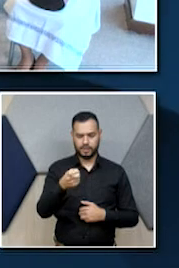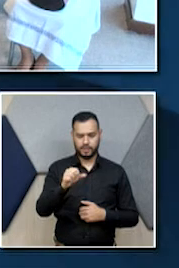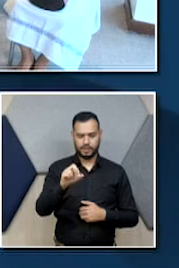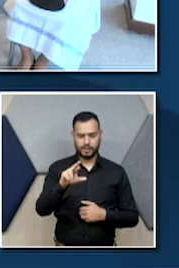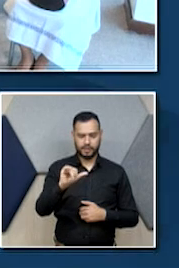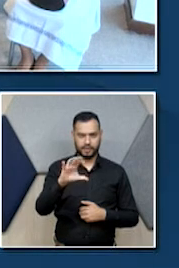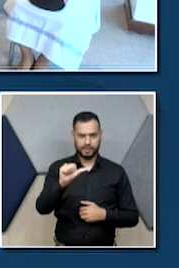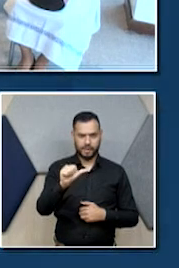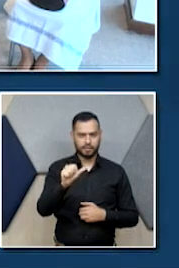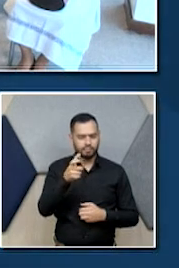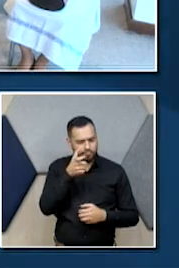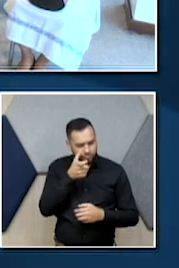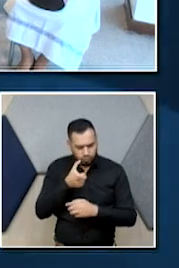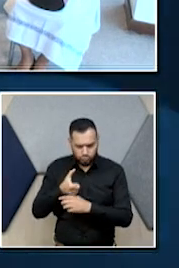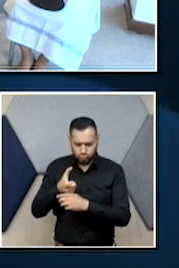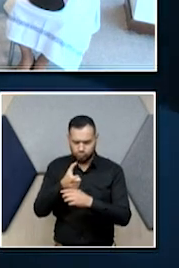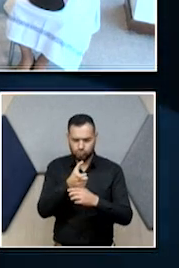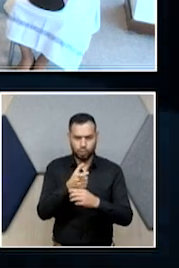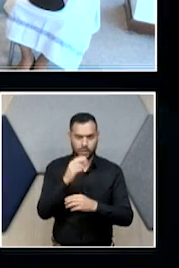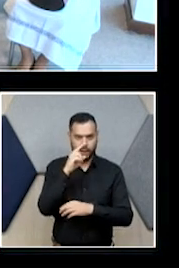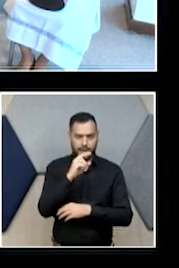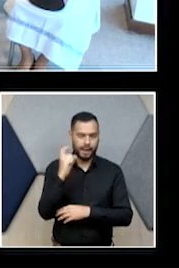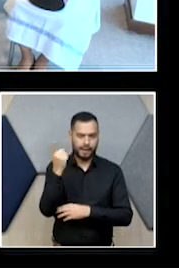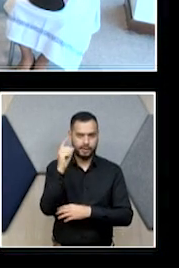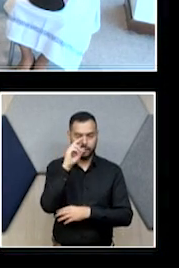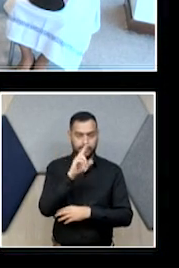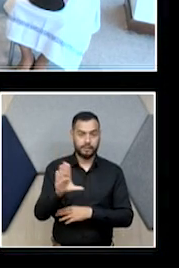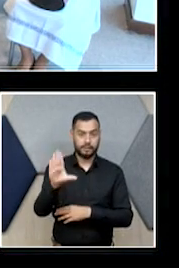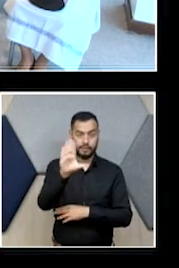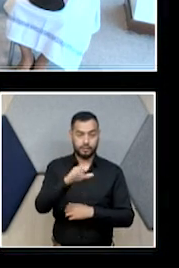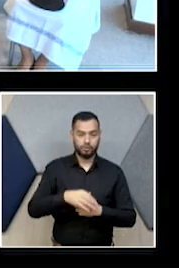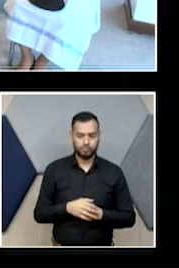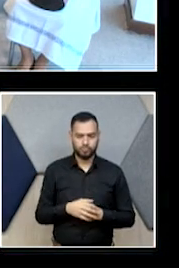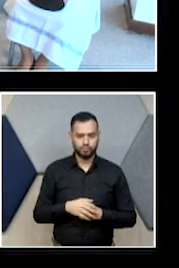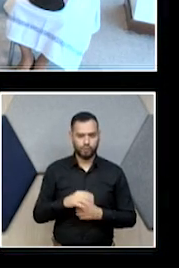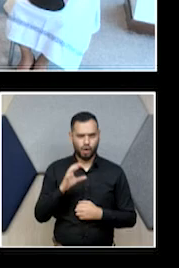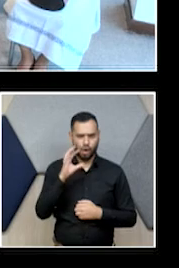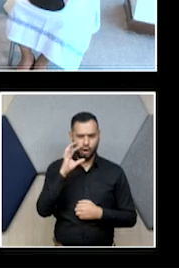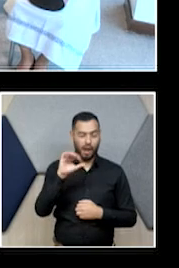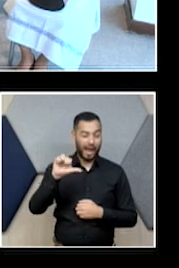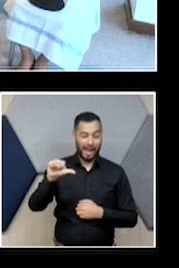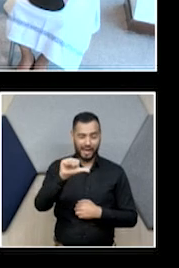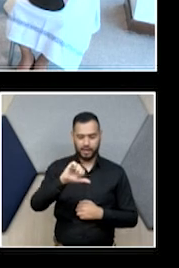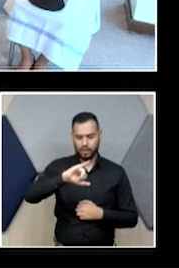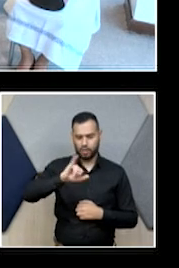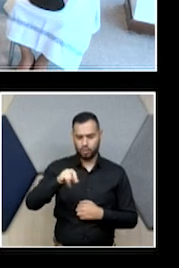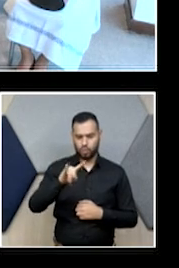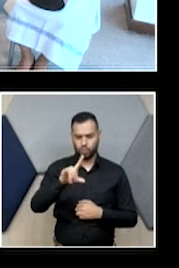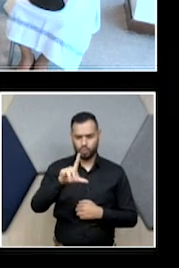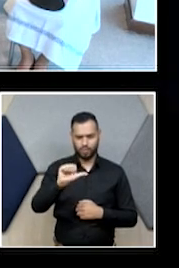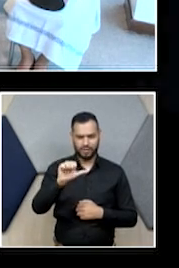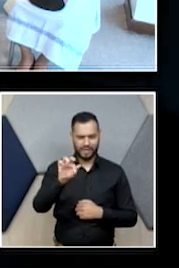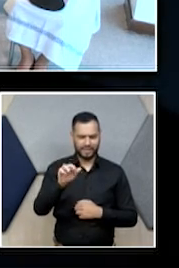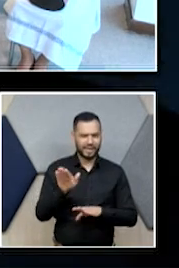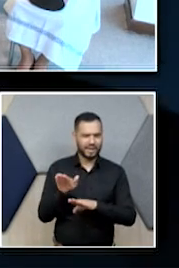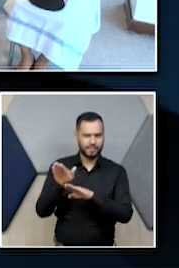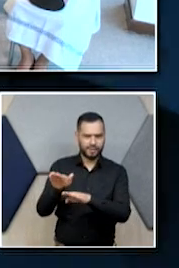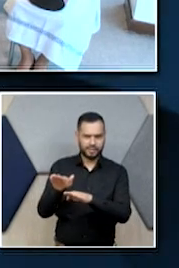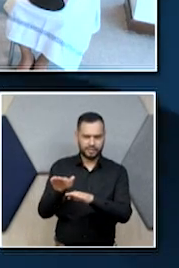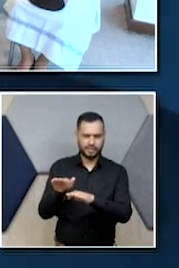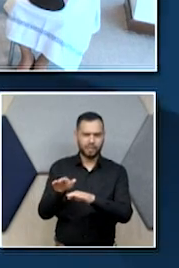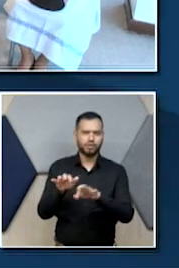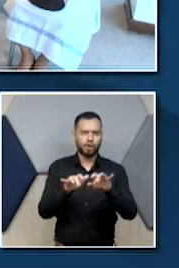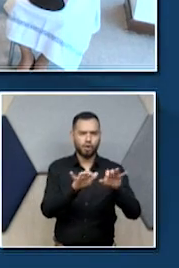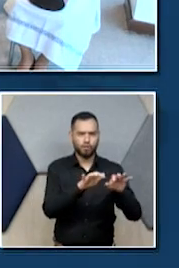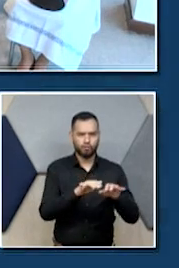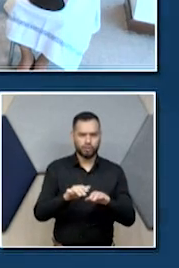Nación, señora Juliet de Rivero, representante de la Oficina del Alto Comisionado de las Naciones